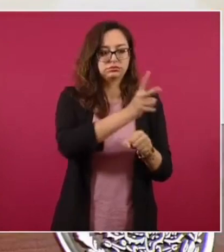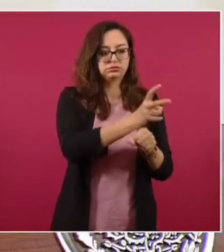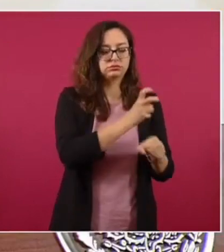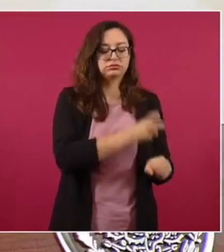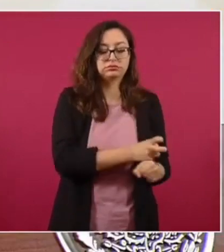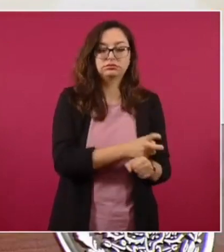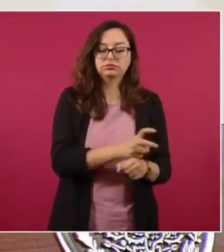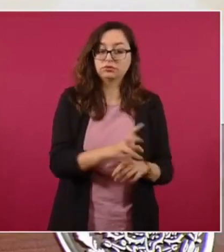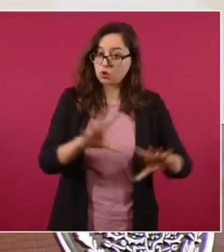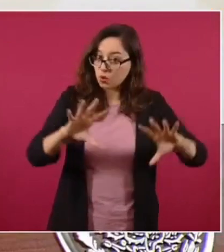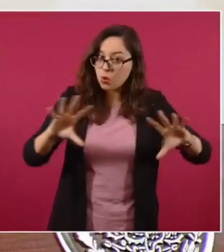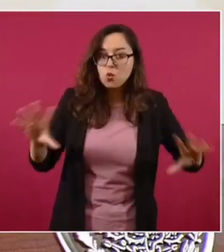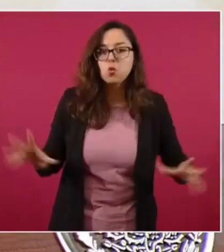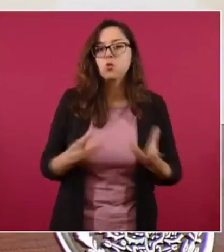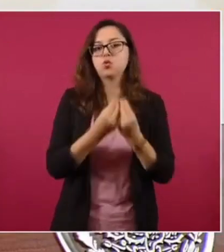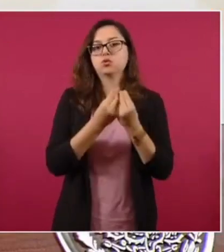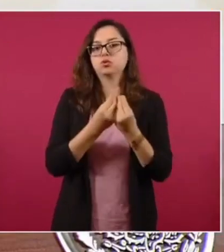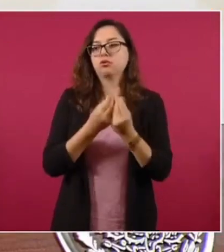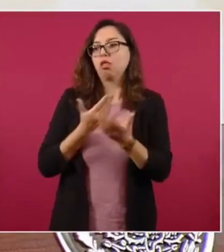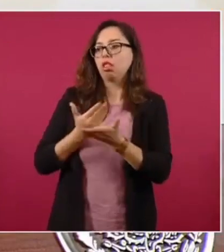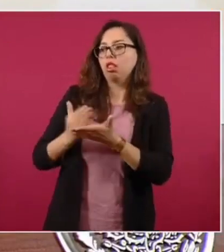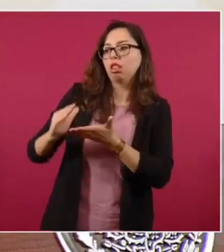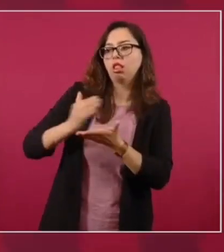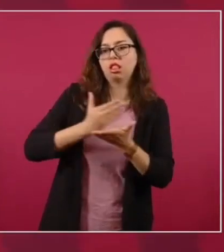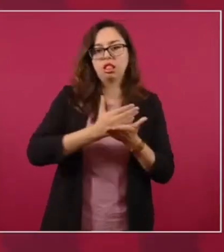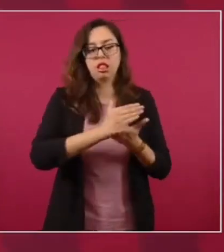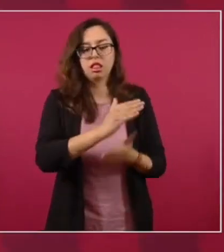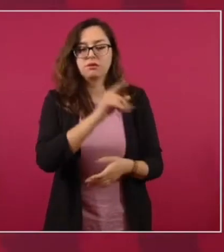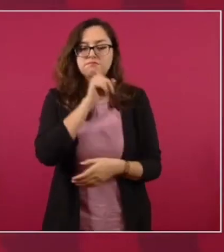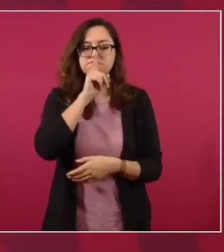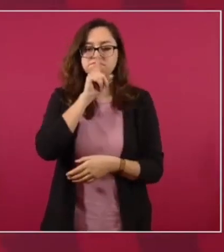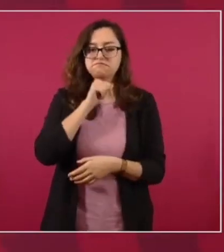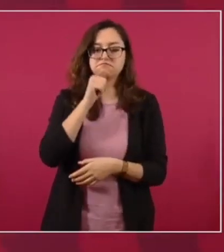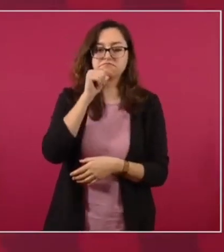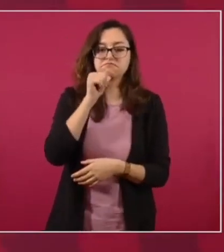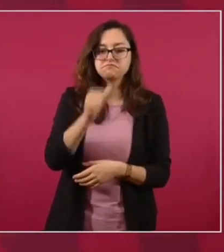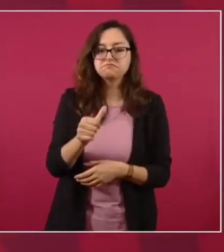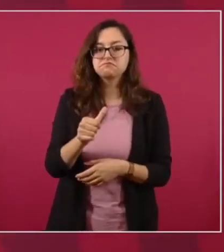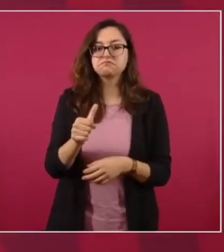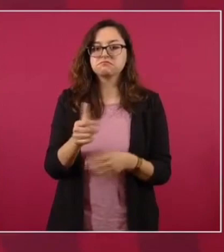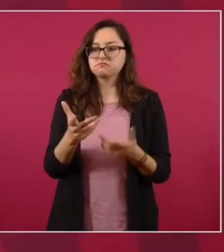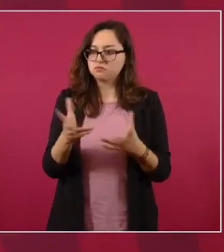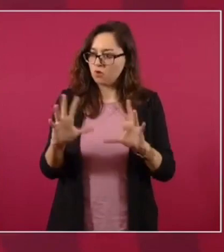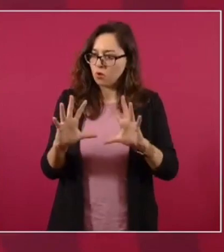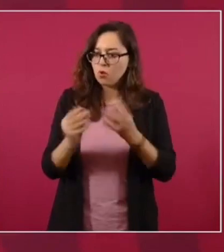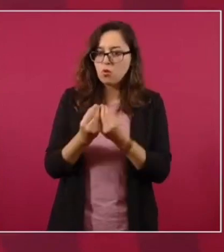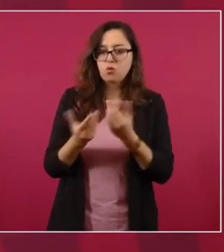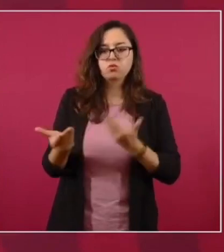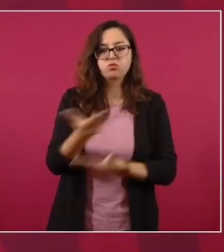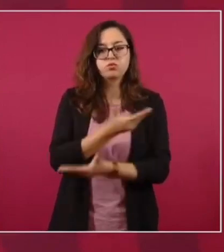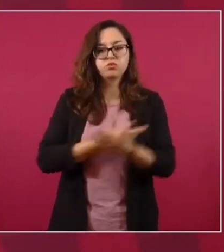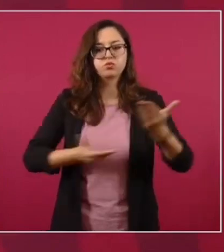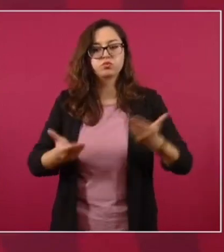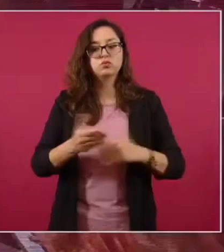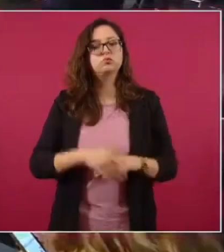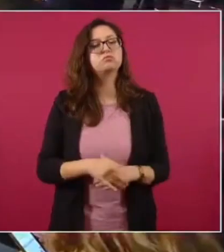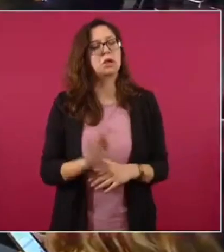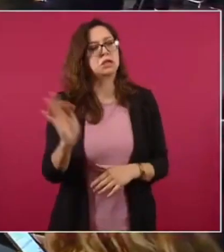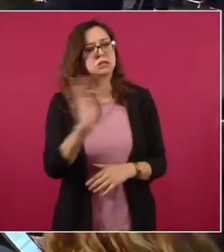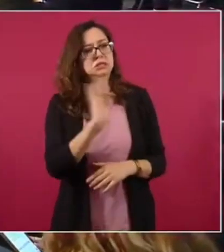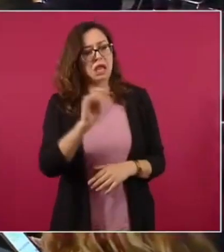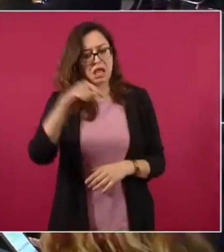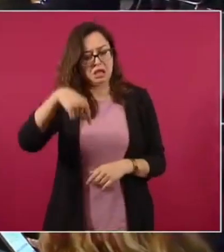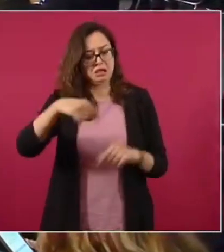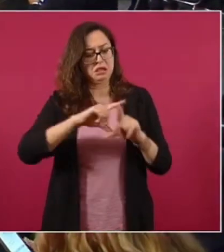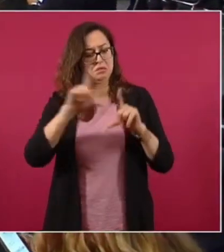excluir a nadie se hablara de estos temas. ¿Podría proponer que fuera aquí en